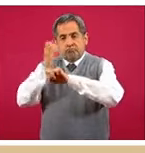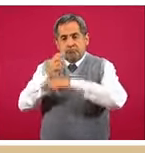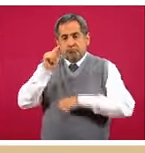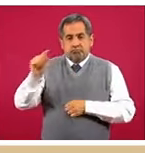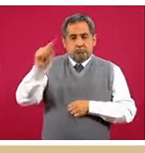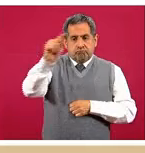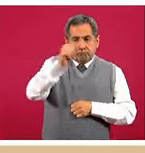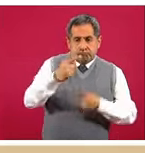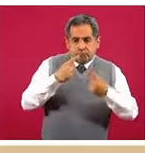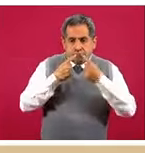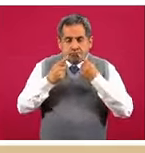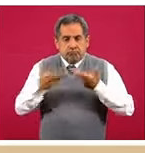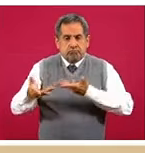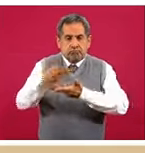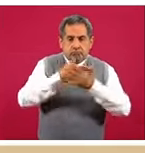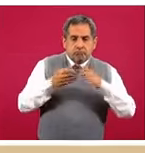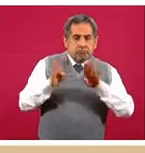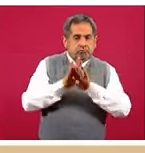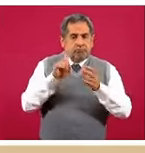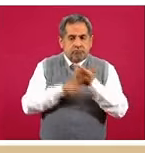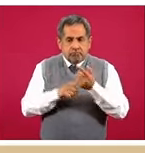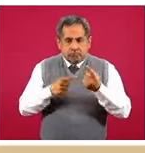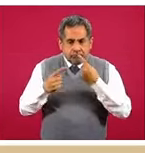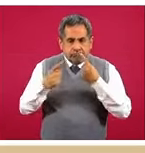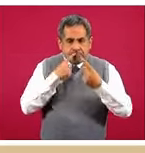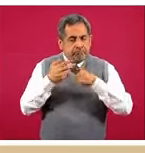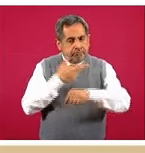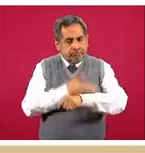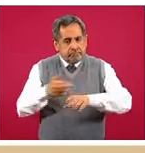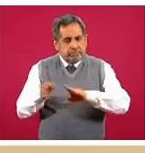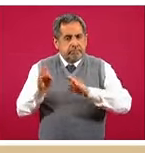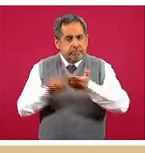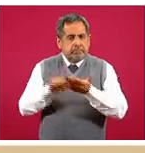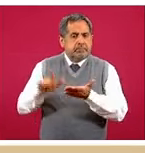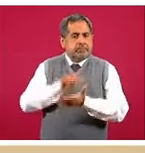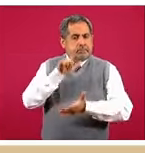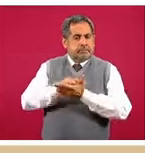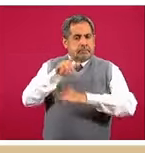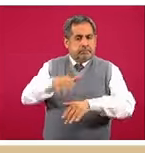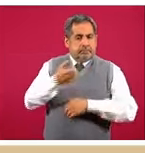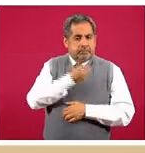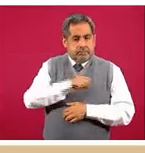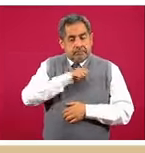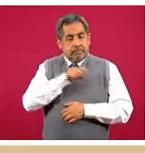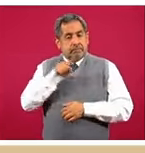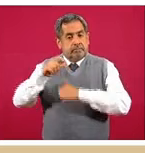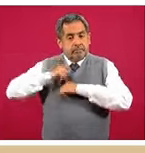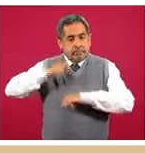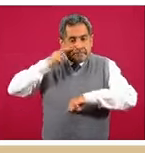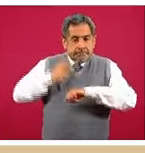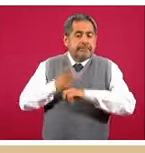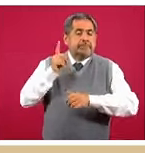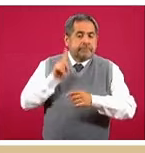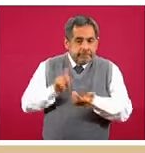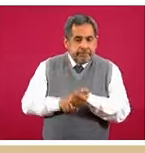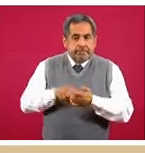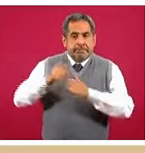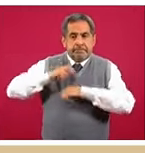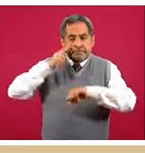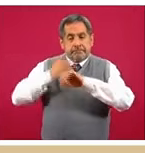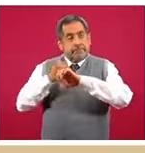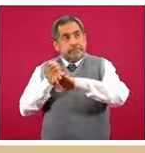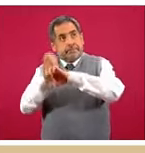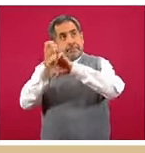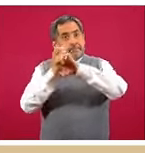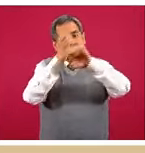las autoridades sanitarias locales. La Ley General de Salud contempla que las personas titulares de los